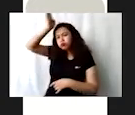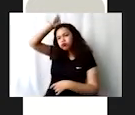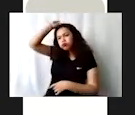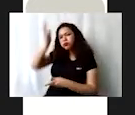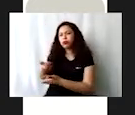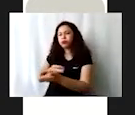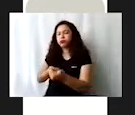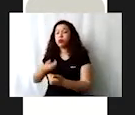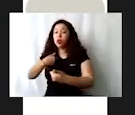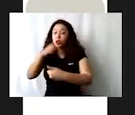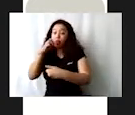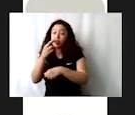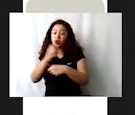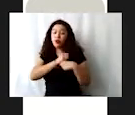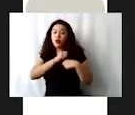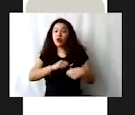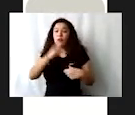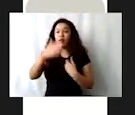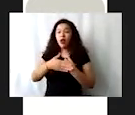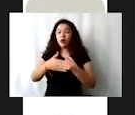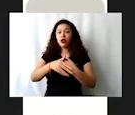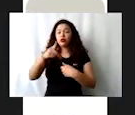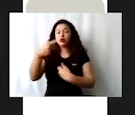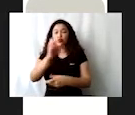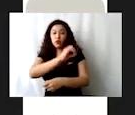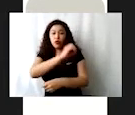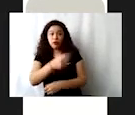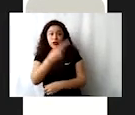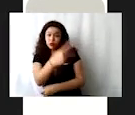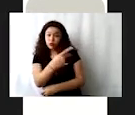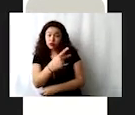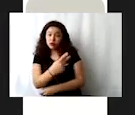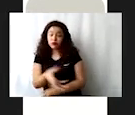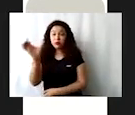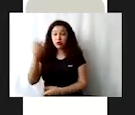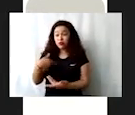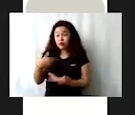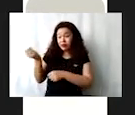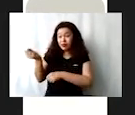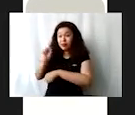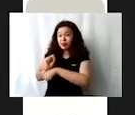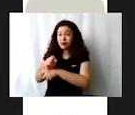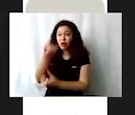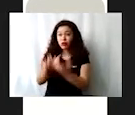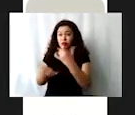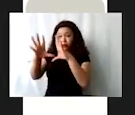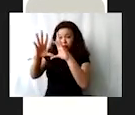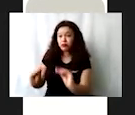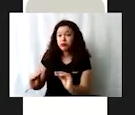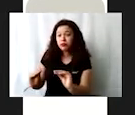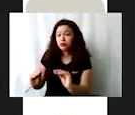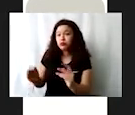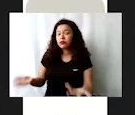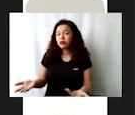estoy autorizado para solicitar servicios externos. Esa es su obligación. Escuche, todo lo que he hecho esta semana es apagar incendios. ¿En